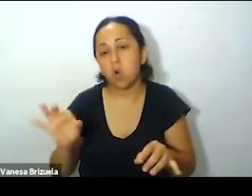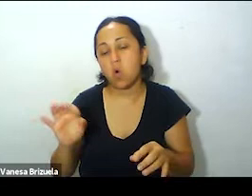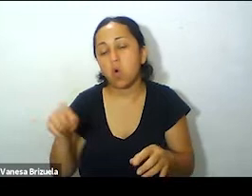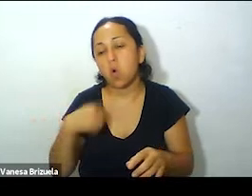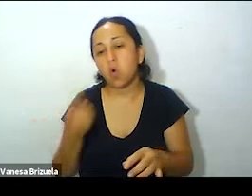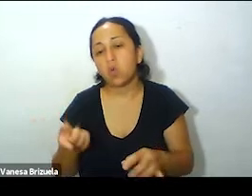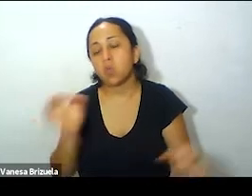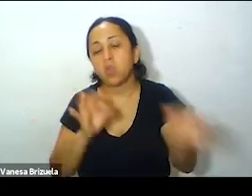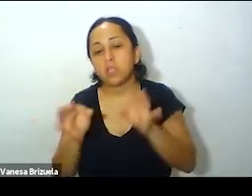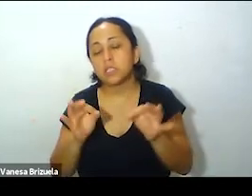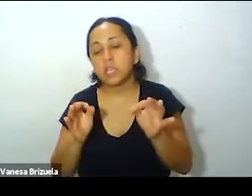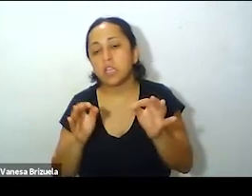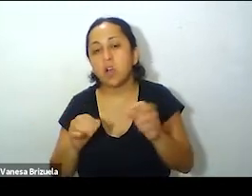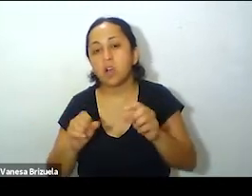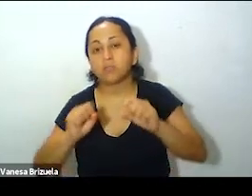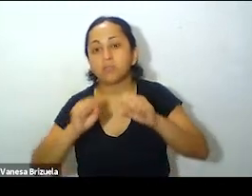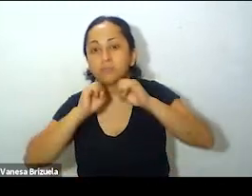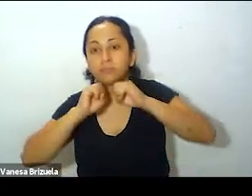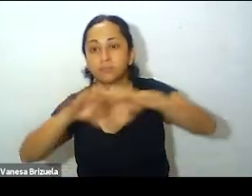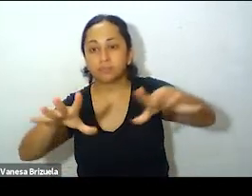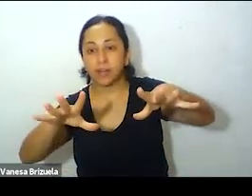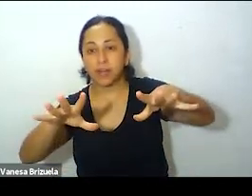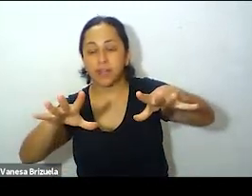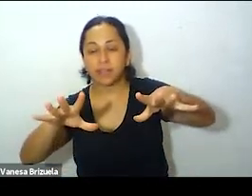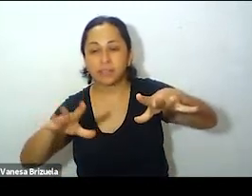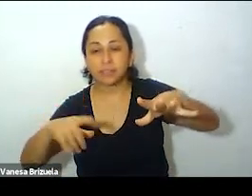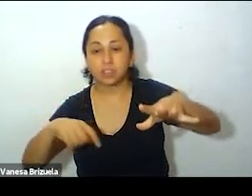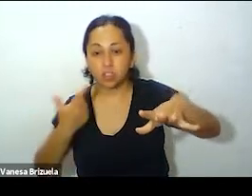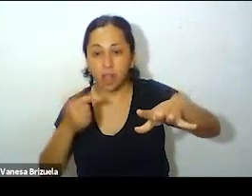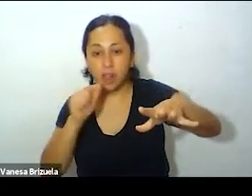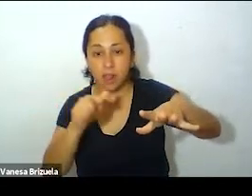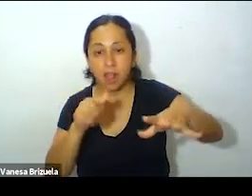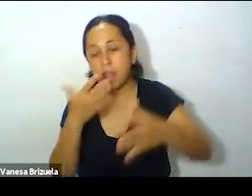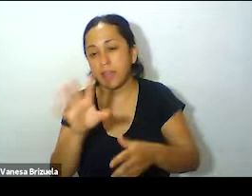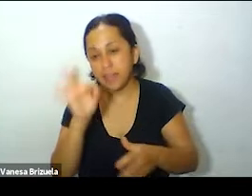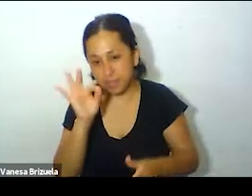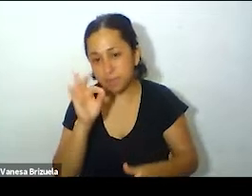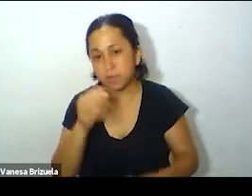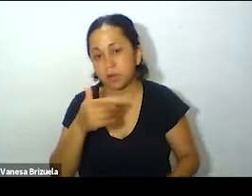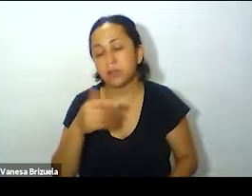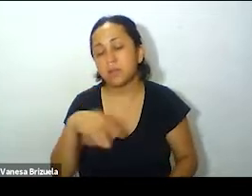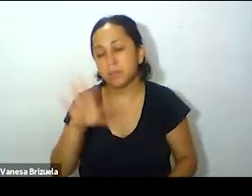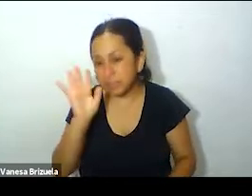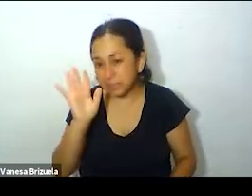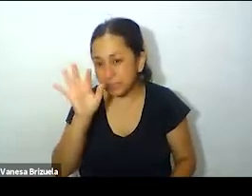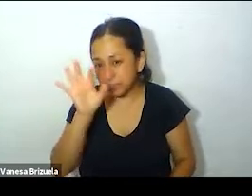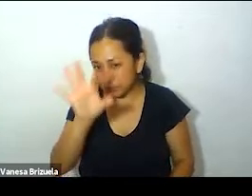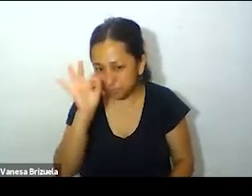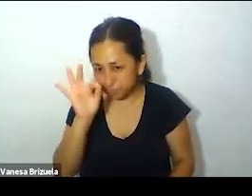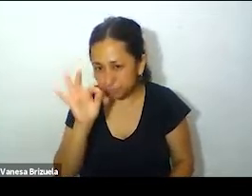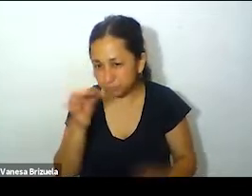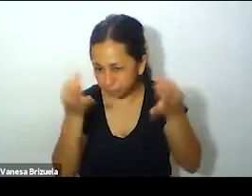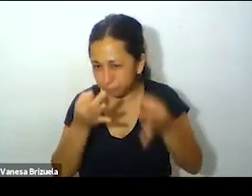diseño que sea más de flyers para las redes sociales, podemos elegir con